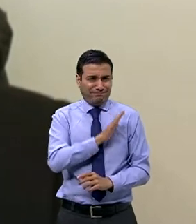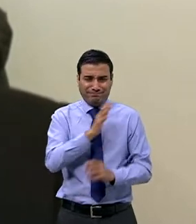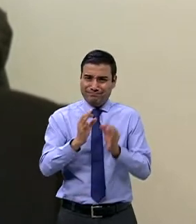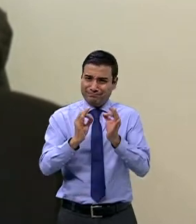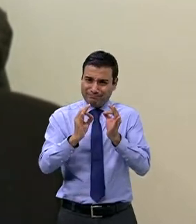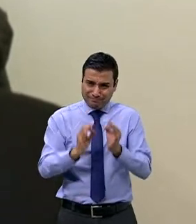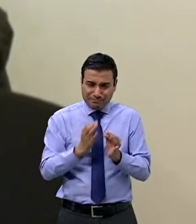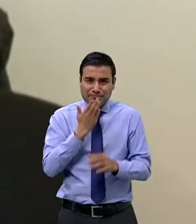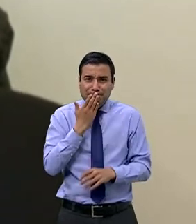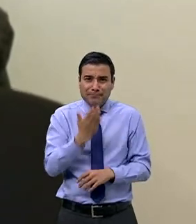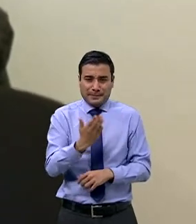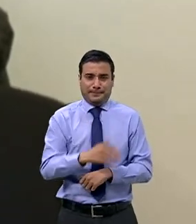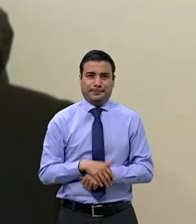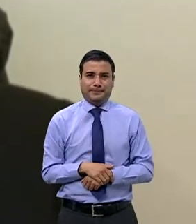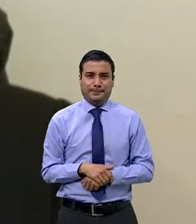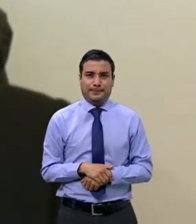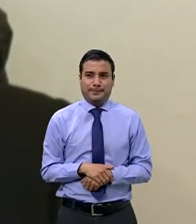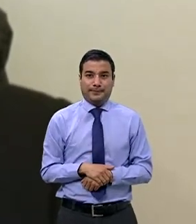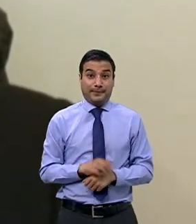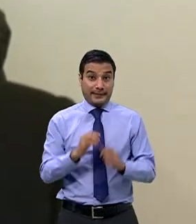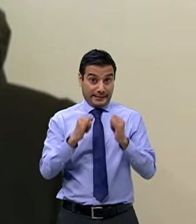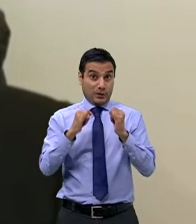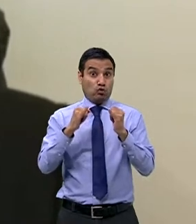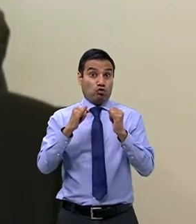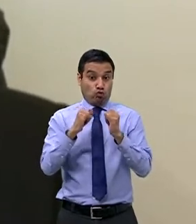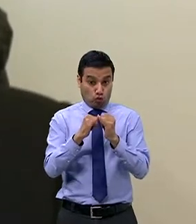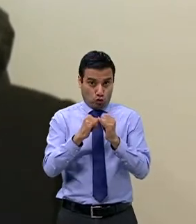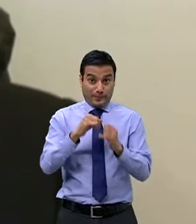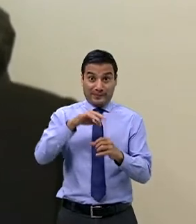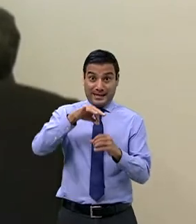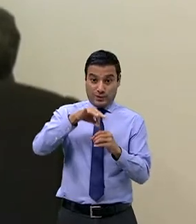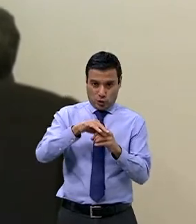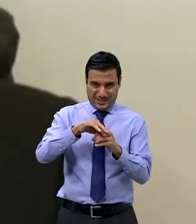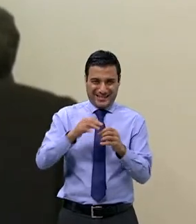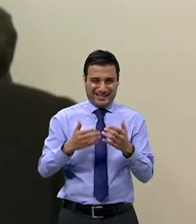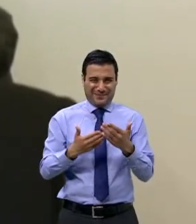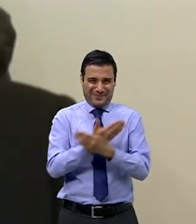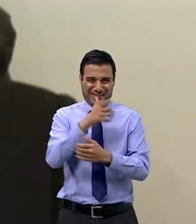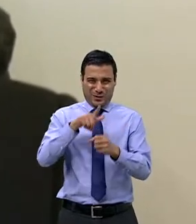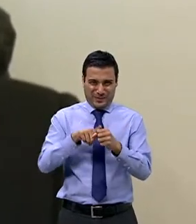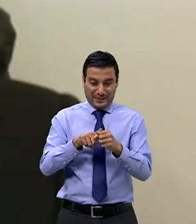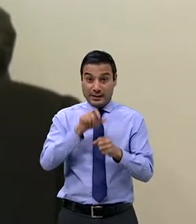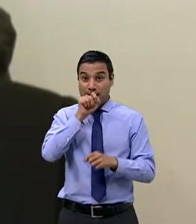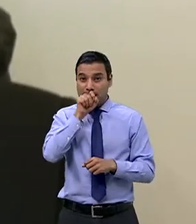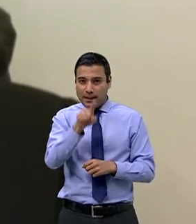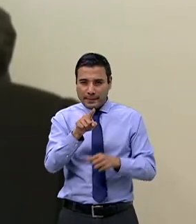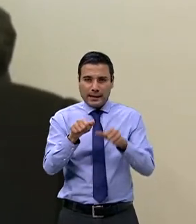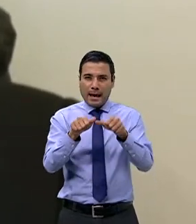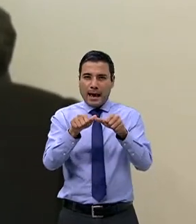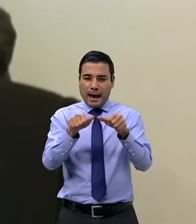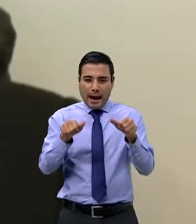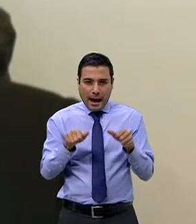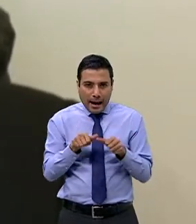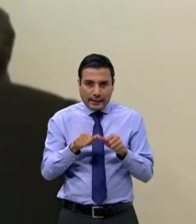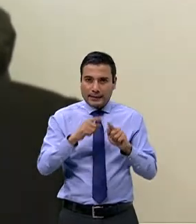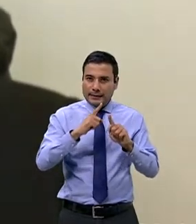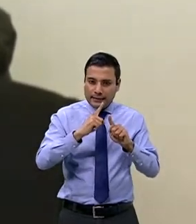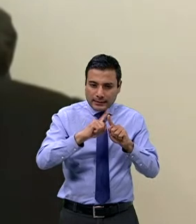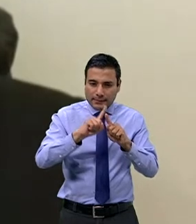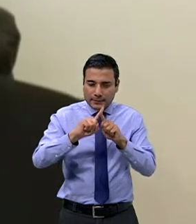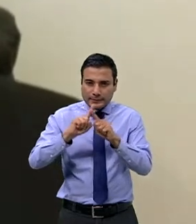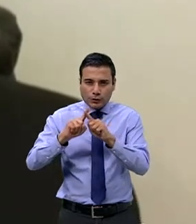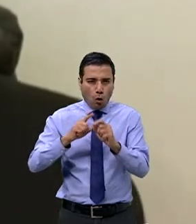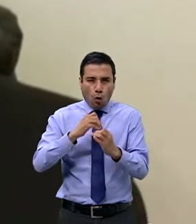el instituto nacional electoral todas las áreas del instituto en el electoral que se vieron inmiscuidos